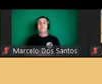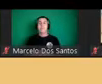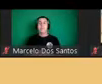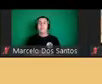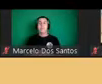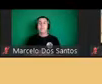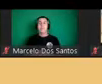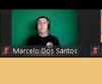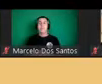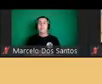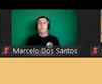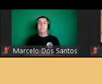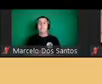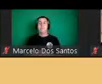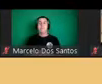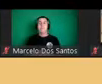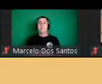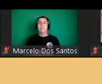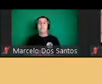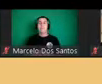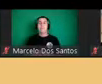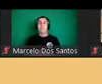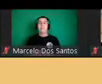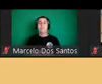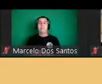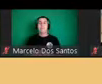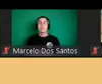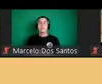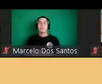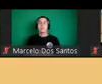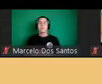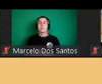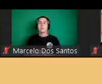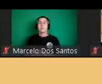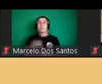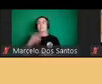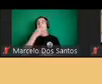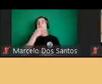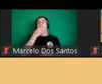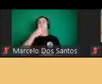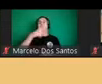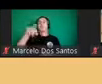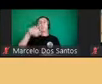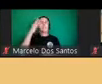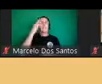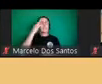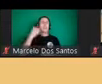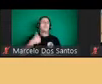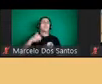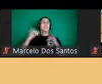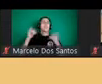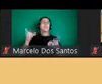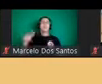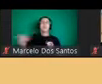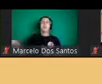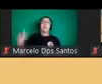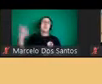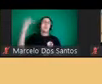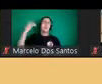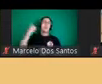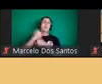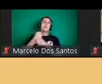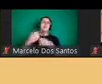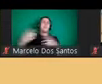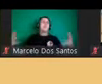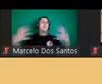ser idealmente la persona que dé esa bienvenida y que se encargue de articular con todo el entorno el regreso del